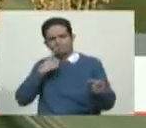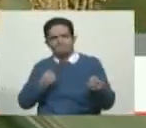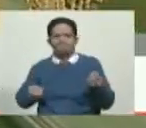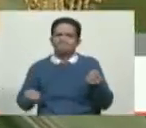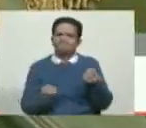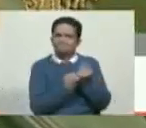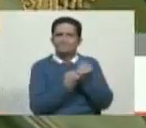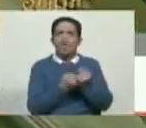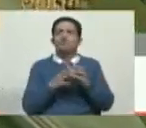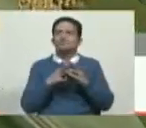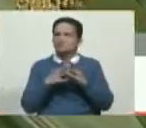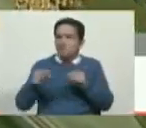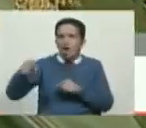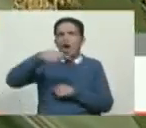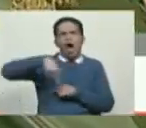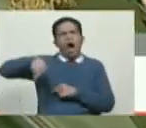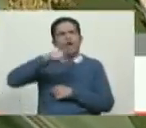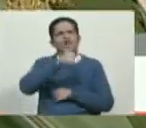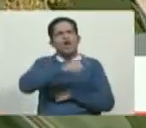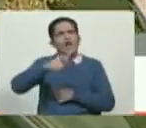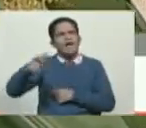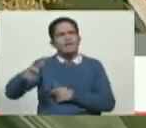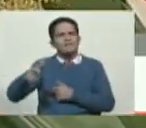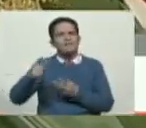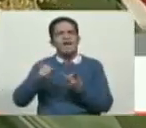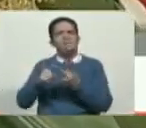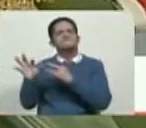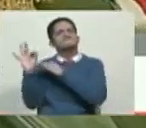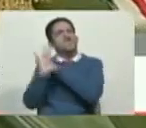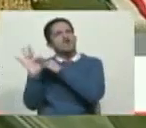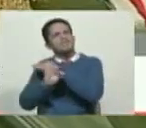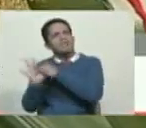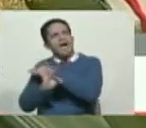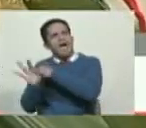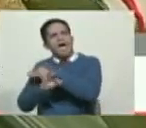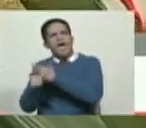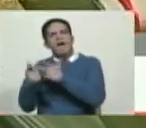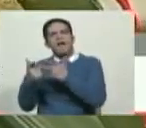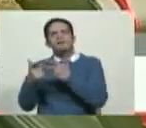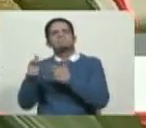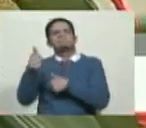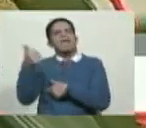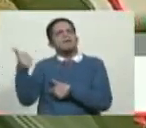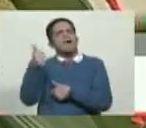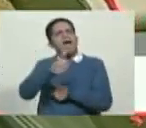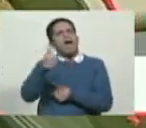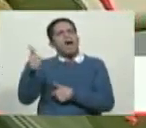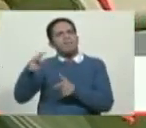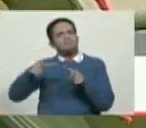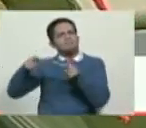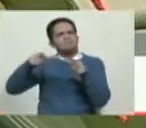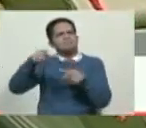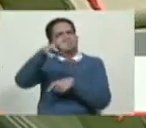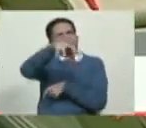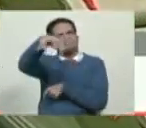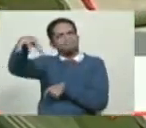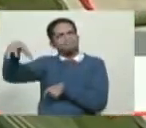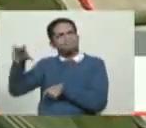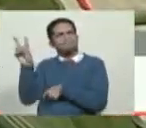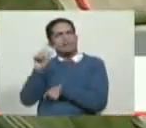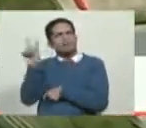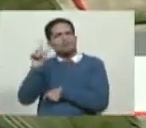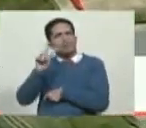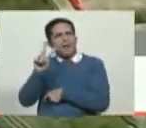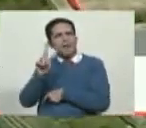todos los que estamos aquí, todos los que están en la frontera, todos los que están en las unidades militares de nuestro ejército, de nuestra